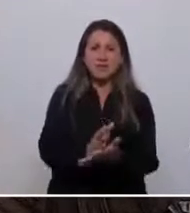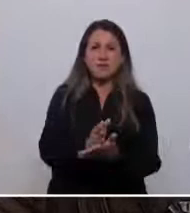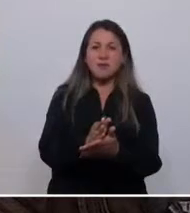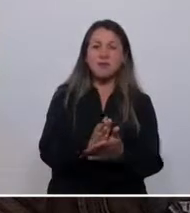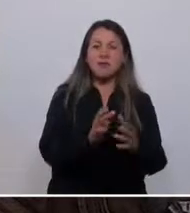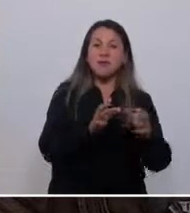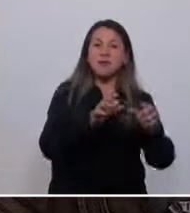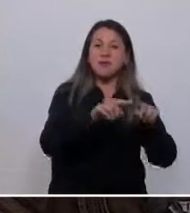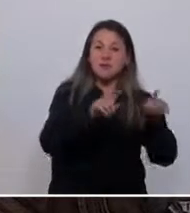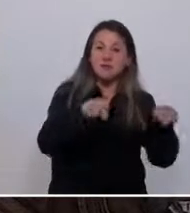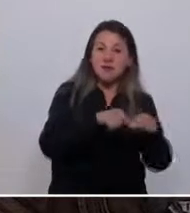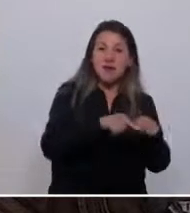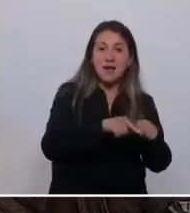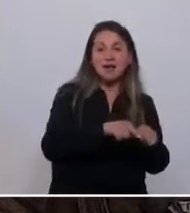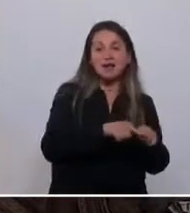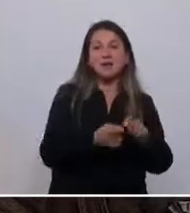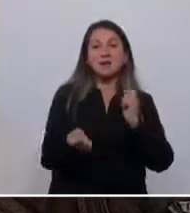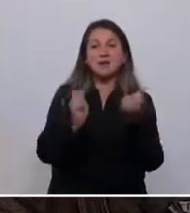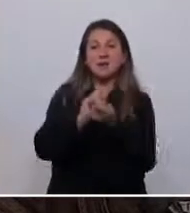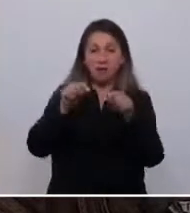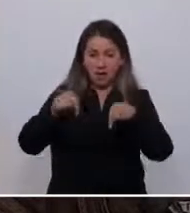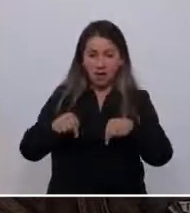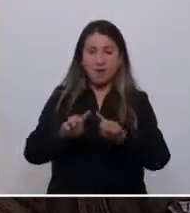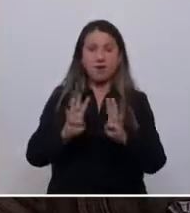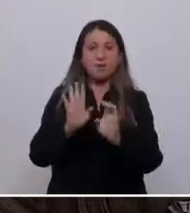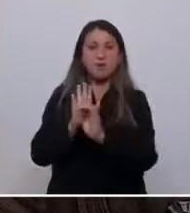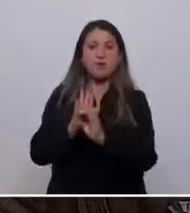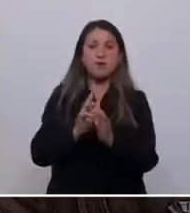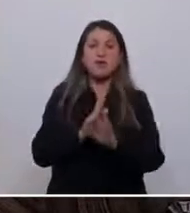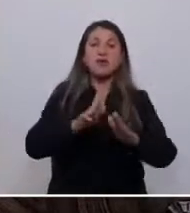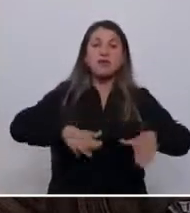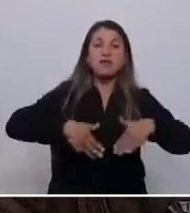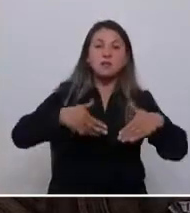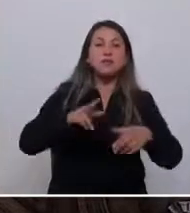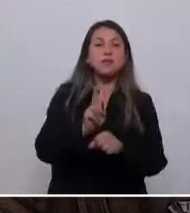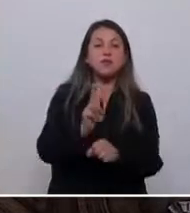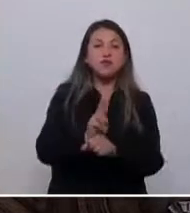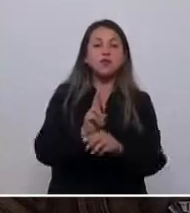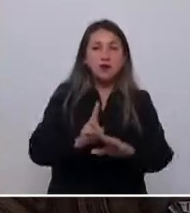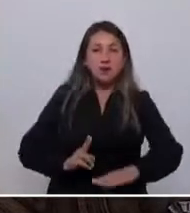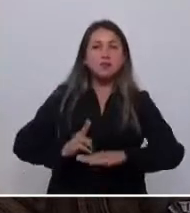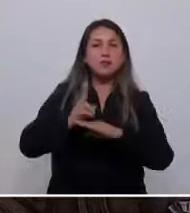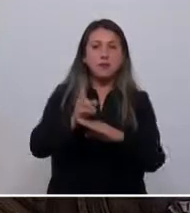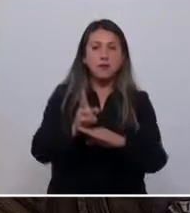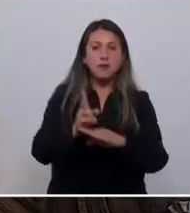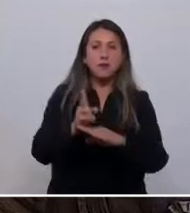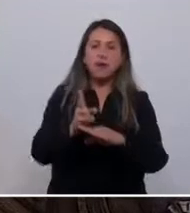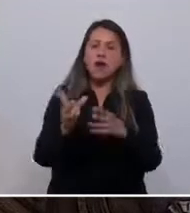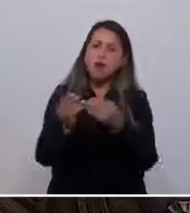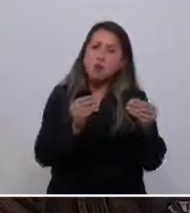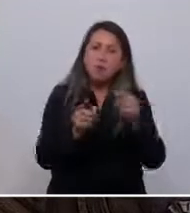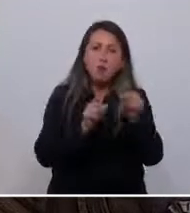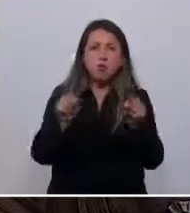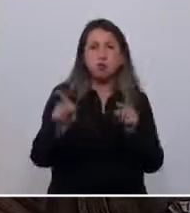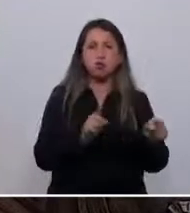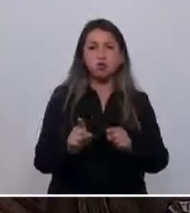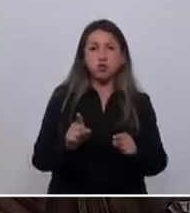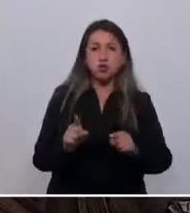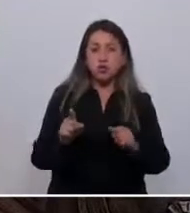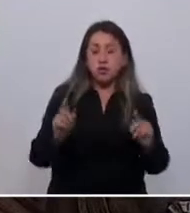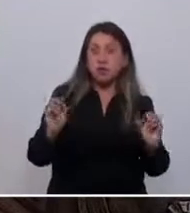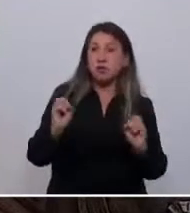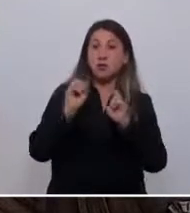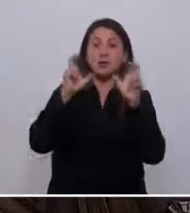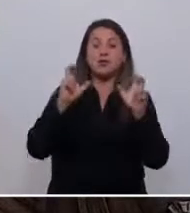de las aulas a la convención. Somos 19 docentes que representamos a miles que nos levantamos a